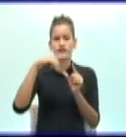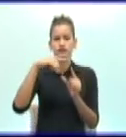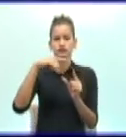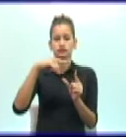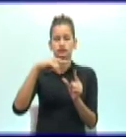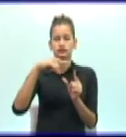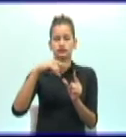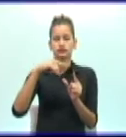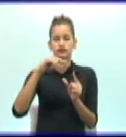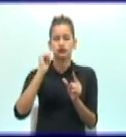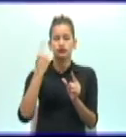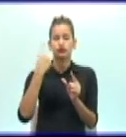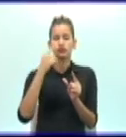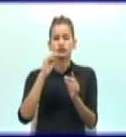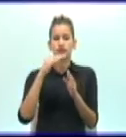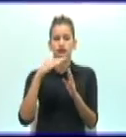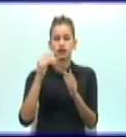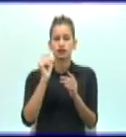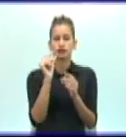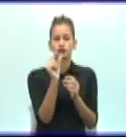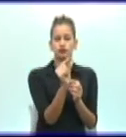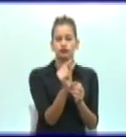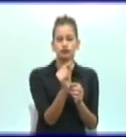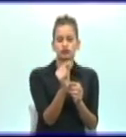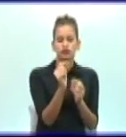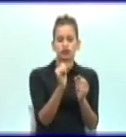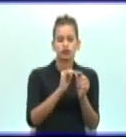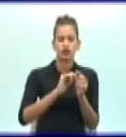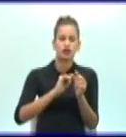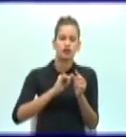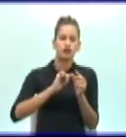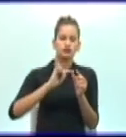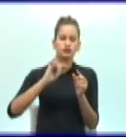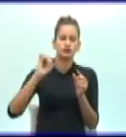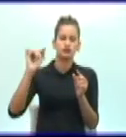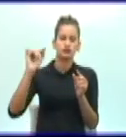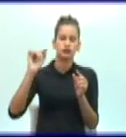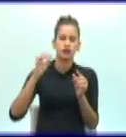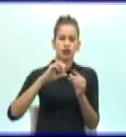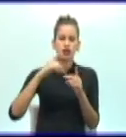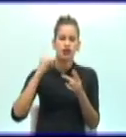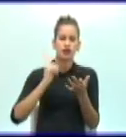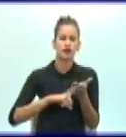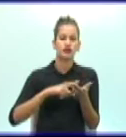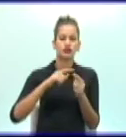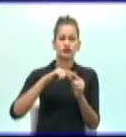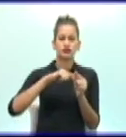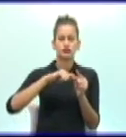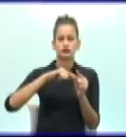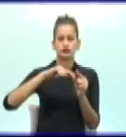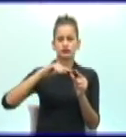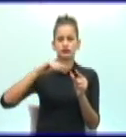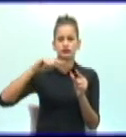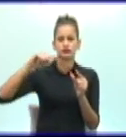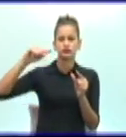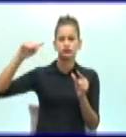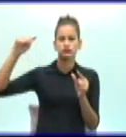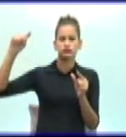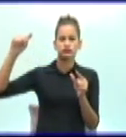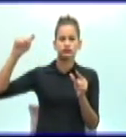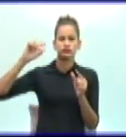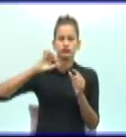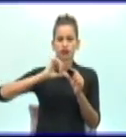coincidir uno de sus lados cortos con la recta trazada. Apoyamos la regla en el lado largo del